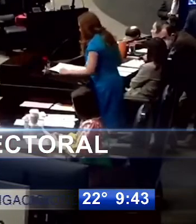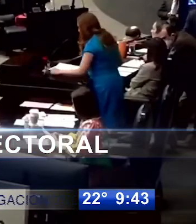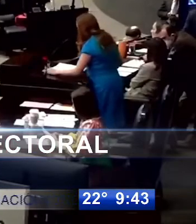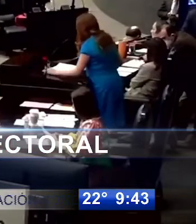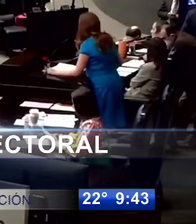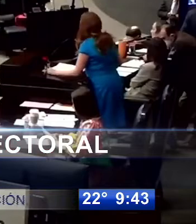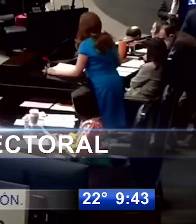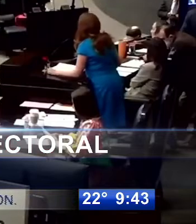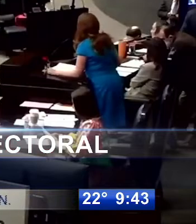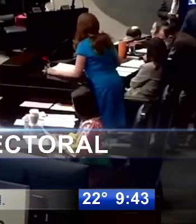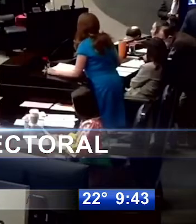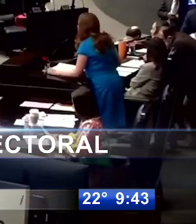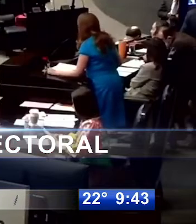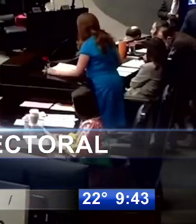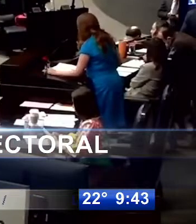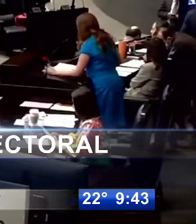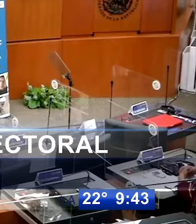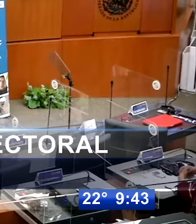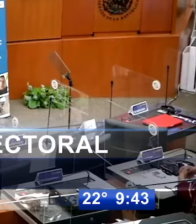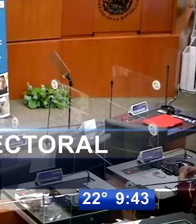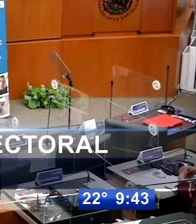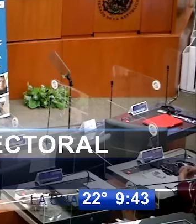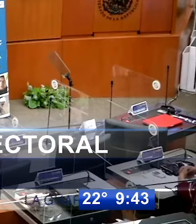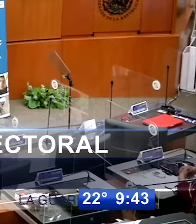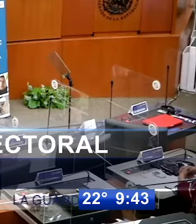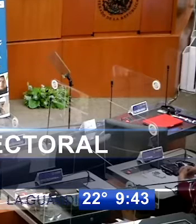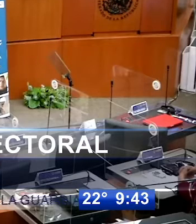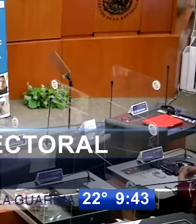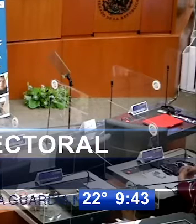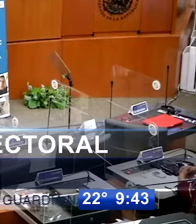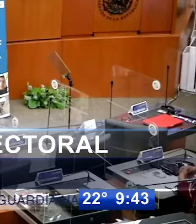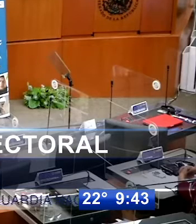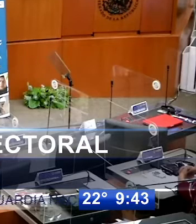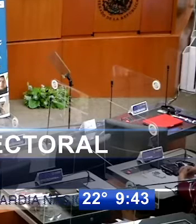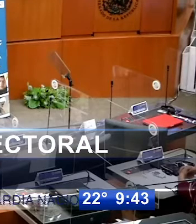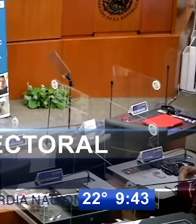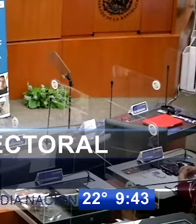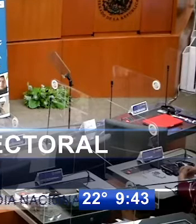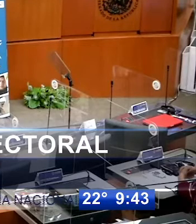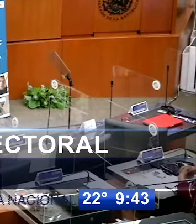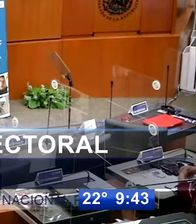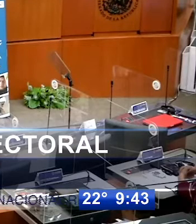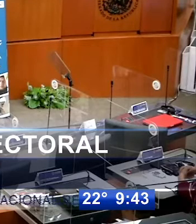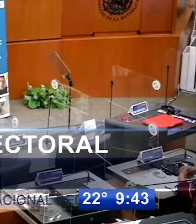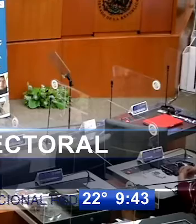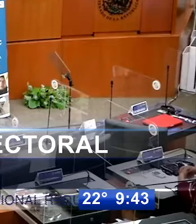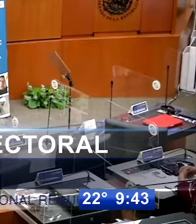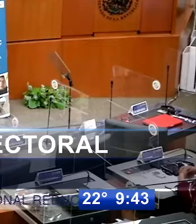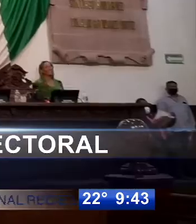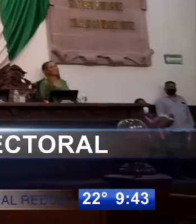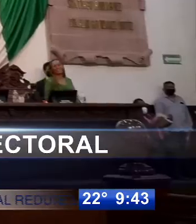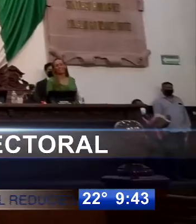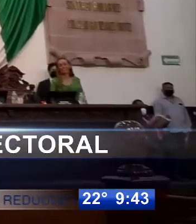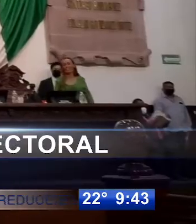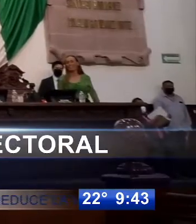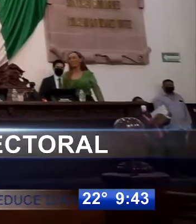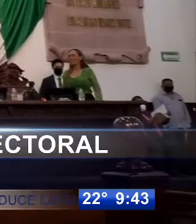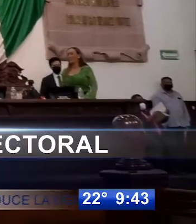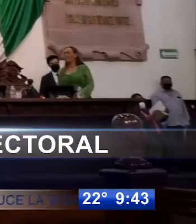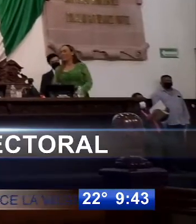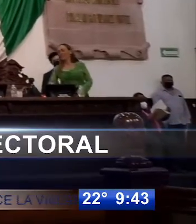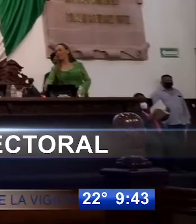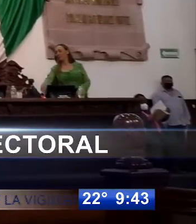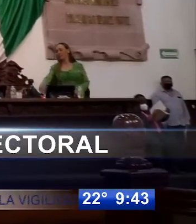a las propuestas que hagan los demás este partido son los comentarios que hagan es esta decisión o esta iniciativa